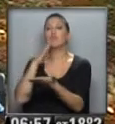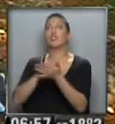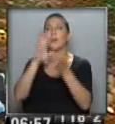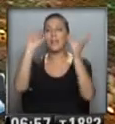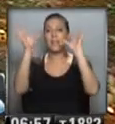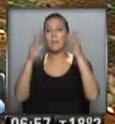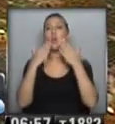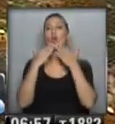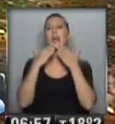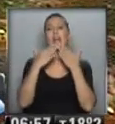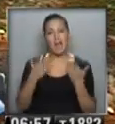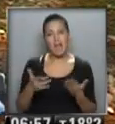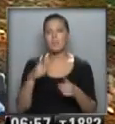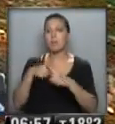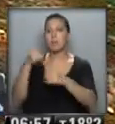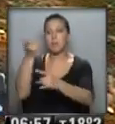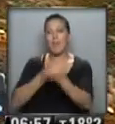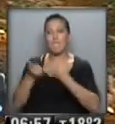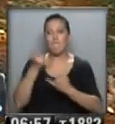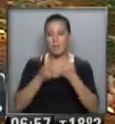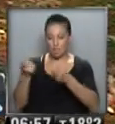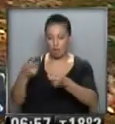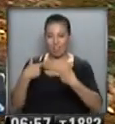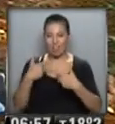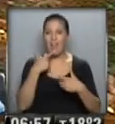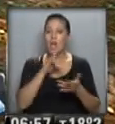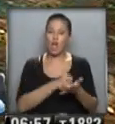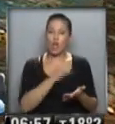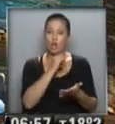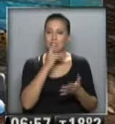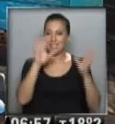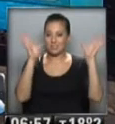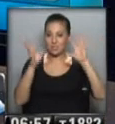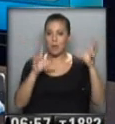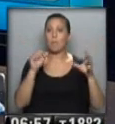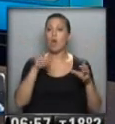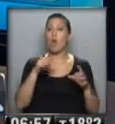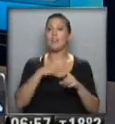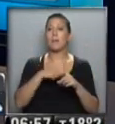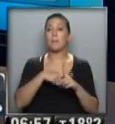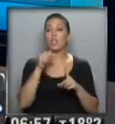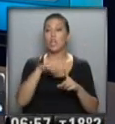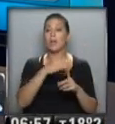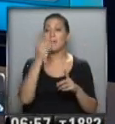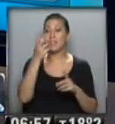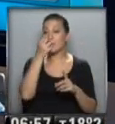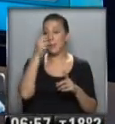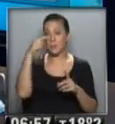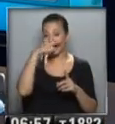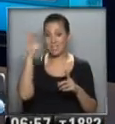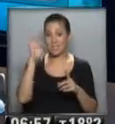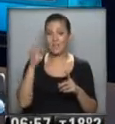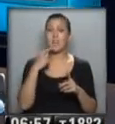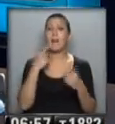Diego Vega, gracias por la información. La máxima para hoy, 27 grados. El cielazo de la ciudad de Buenos